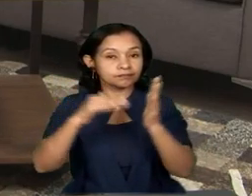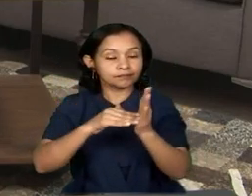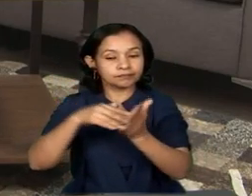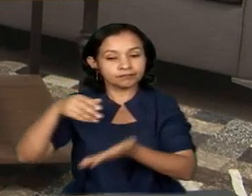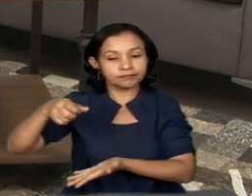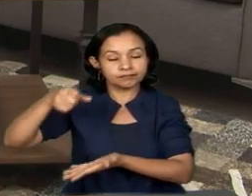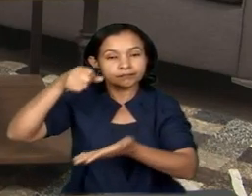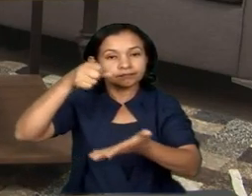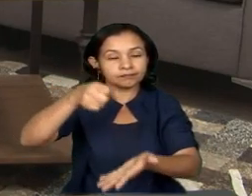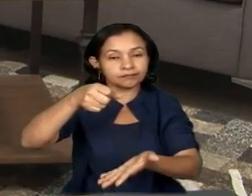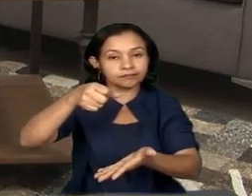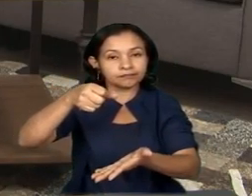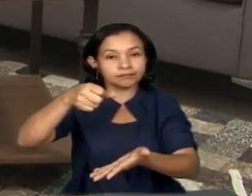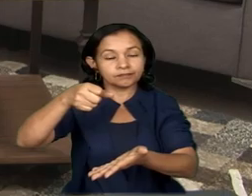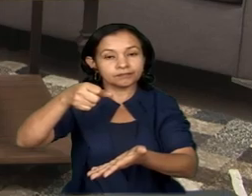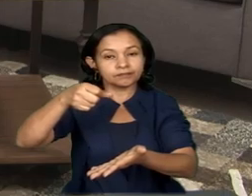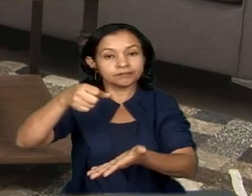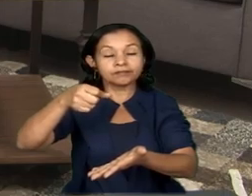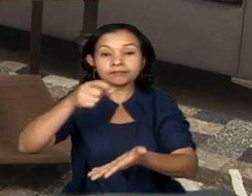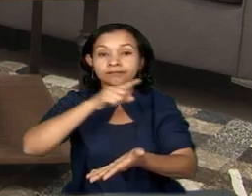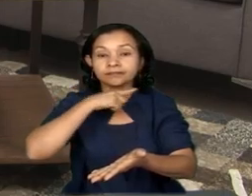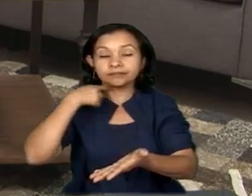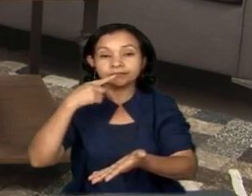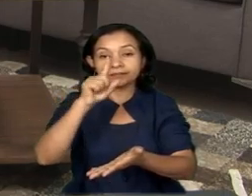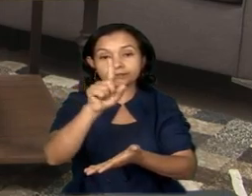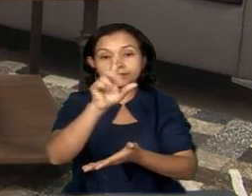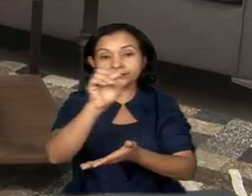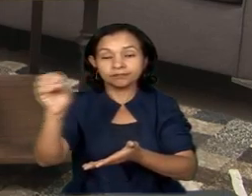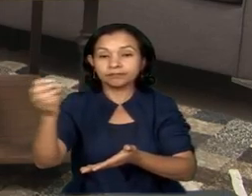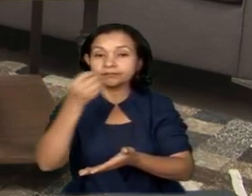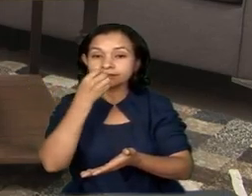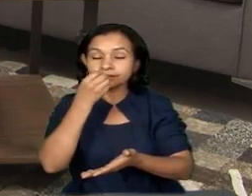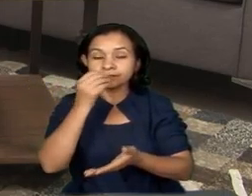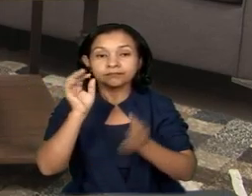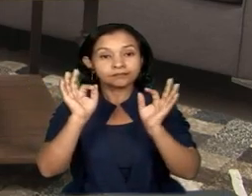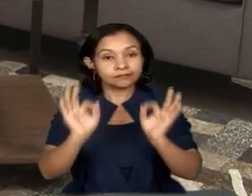maletines de docentes. Está asegurado el 100% de la merienda escolar,